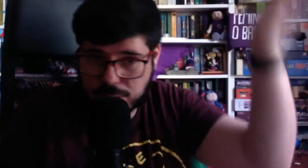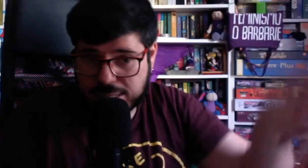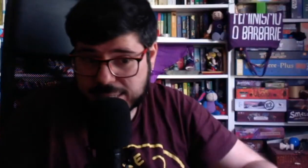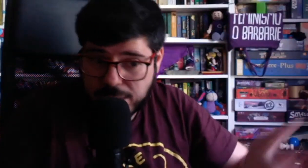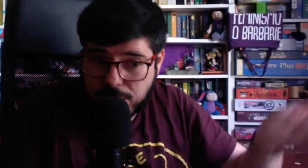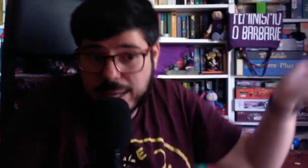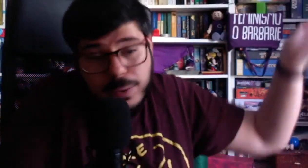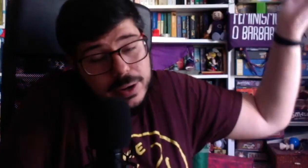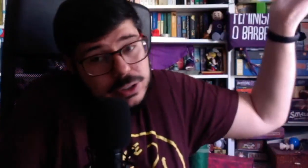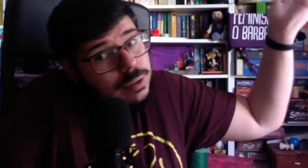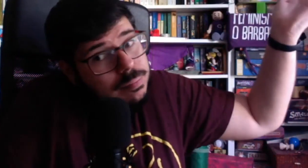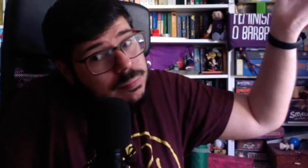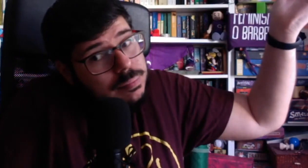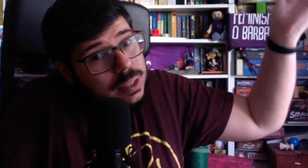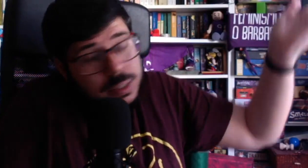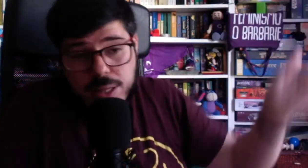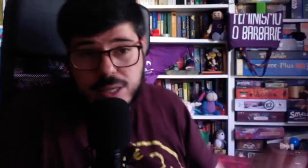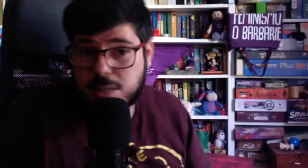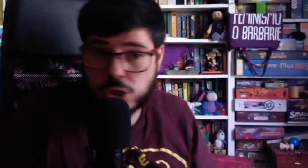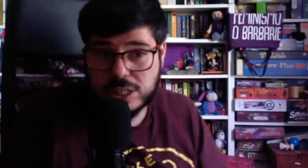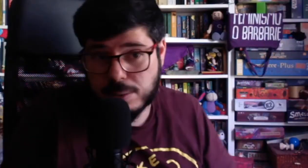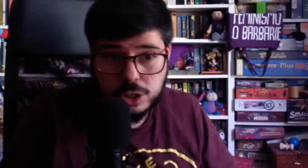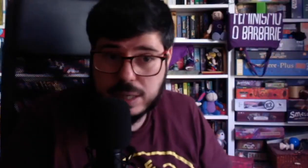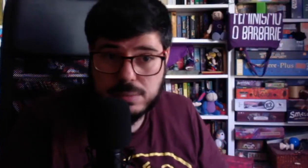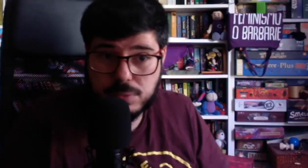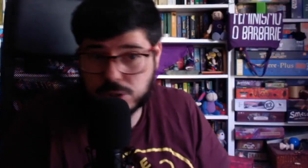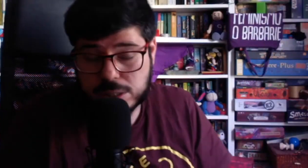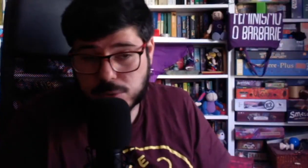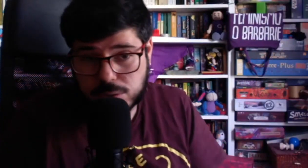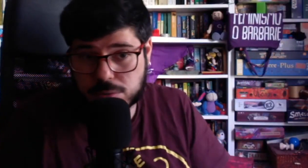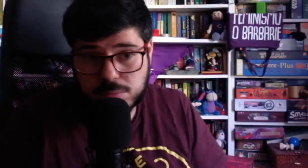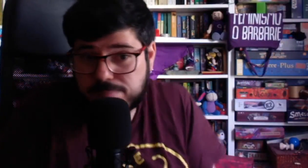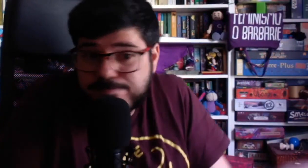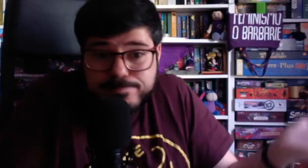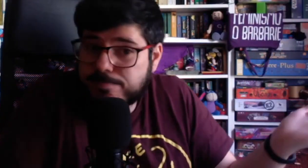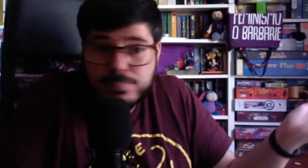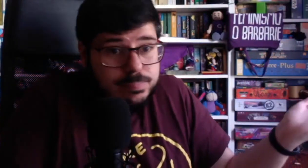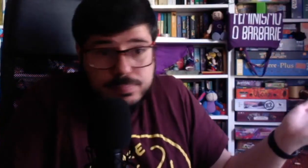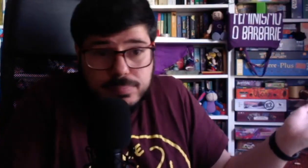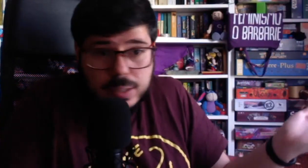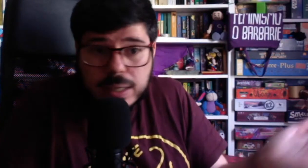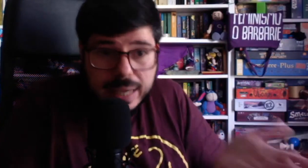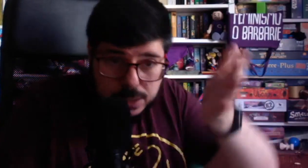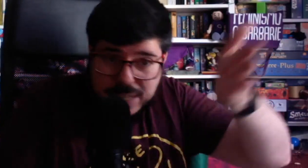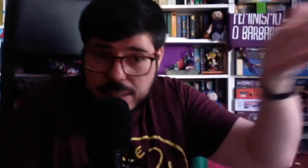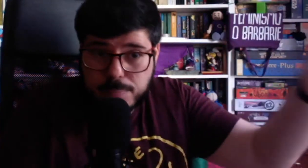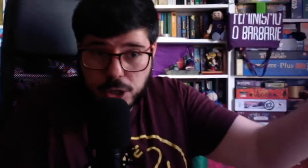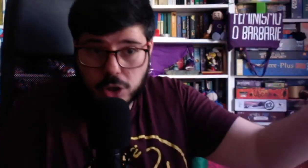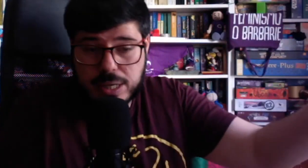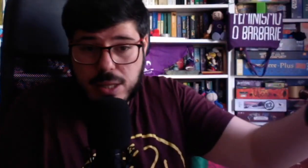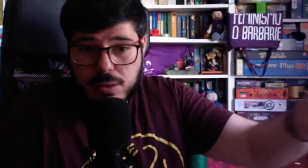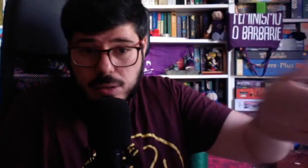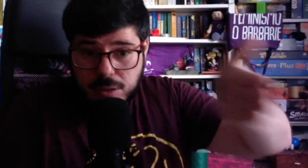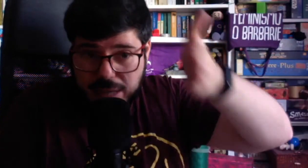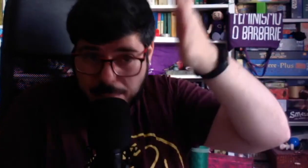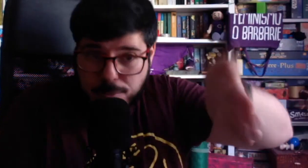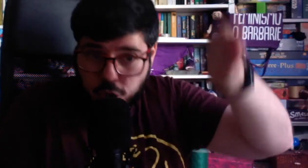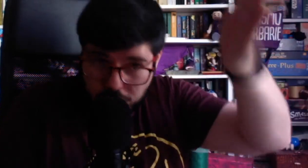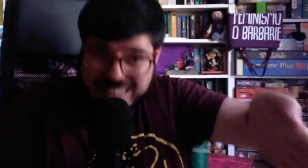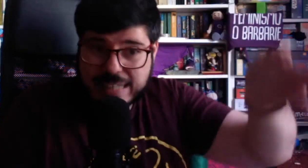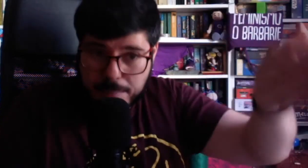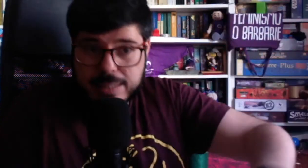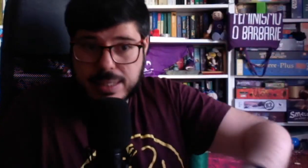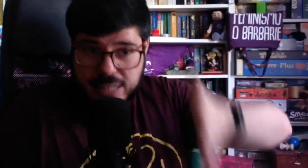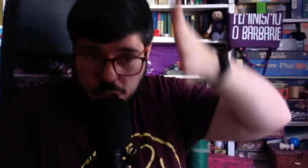suscritos y suscritas que tal igual que bueno eso decidís vosotros y vosotras vosotros y vosotros queréis ver este tipo de contenido que